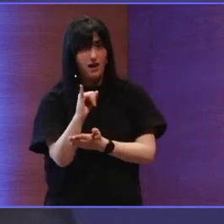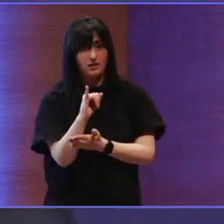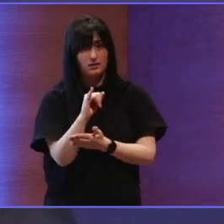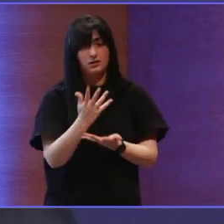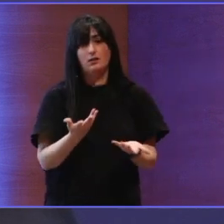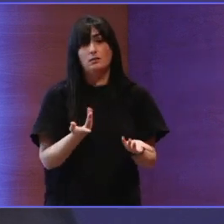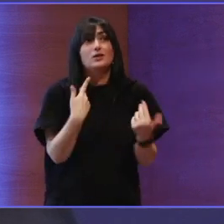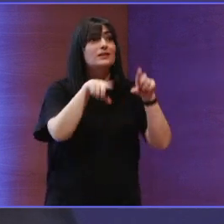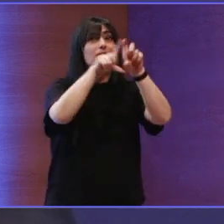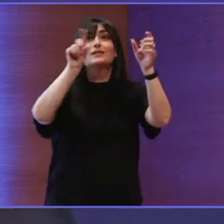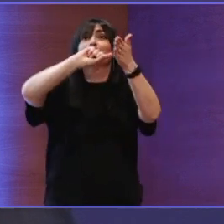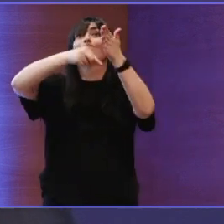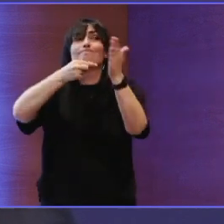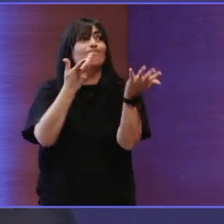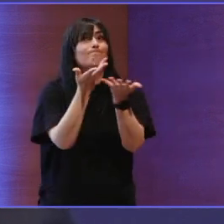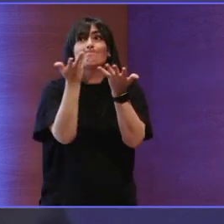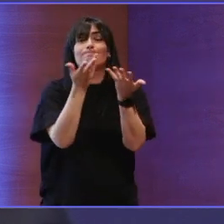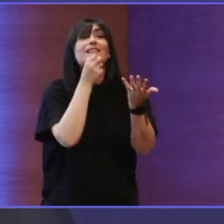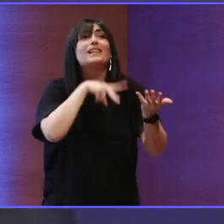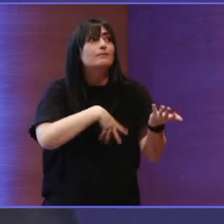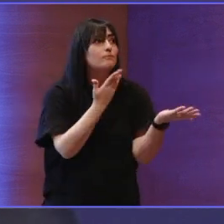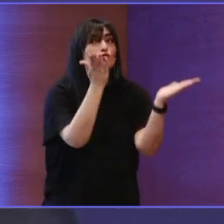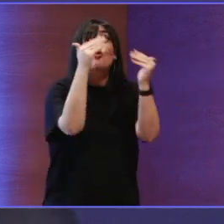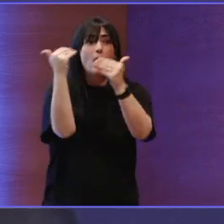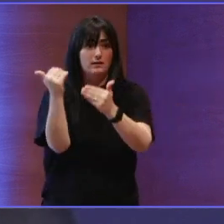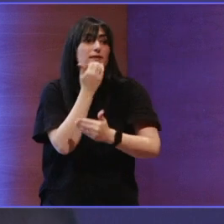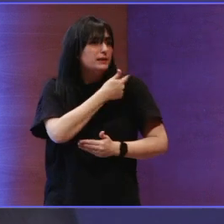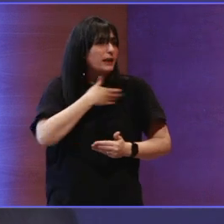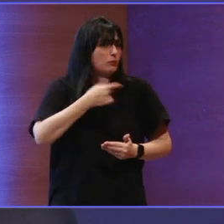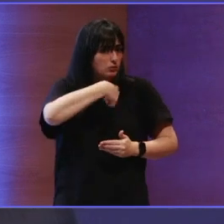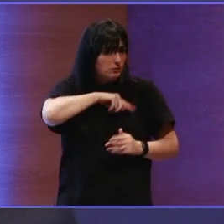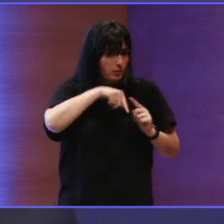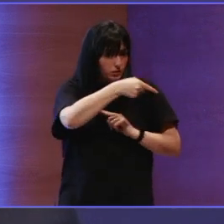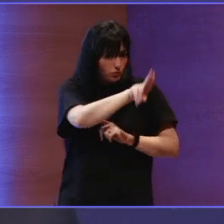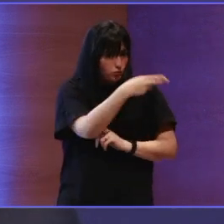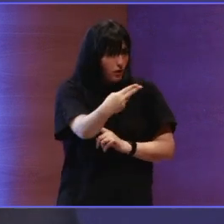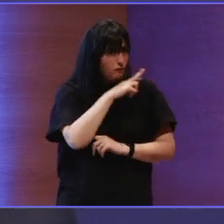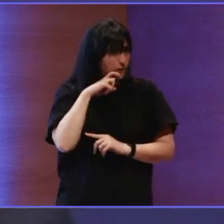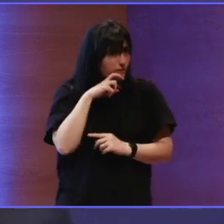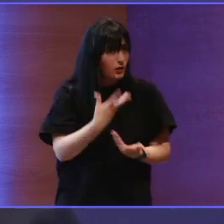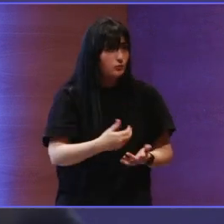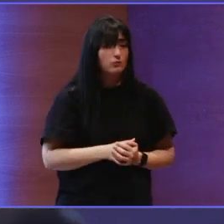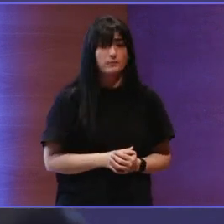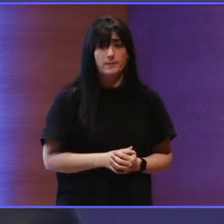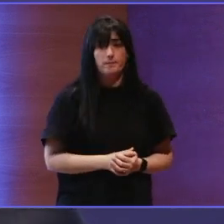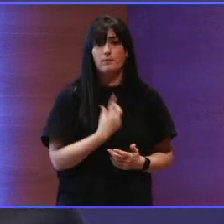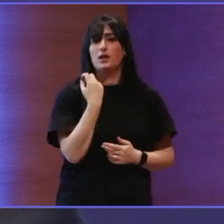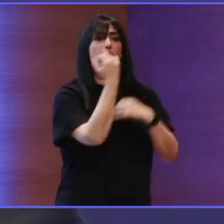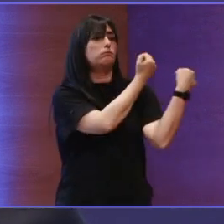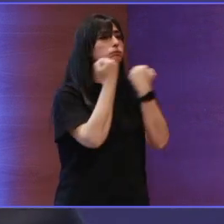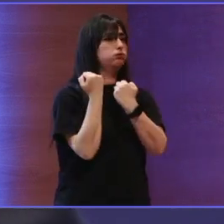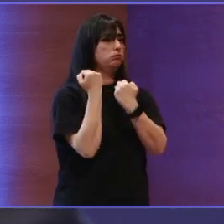qui a quien contratar Si queremos que luego el resultado sea valioso y eficaz eh necesitamos una administración más